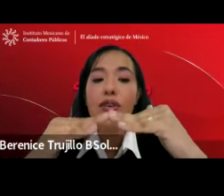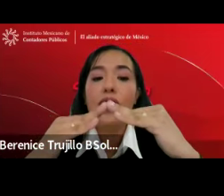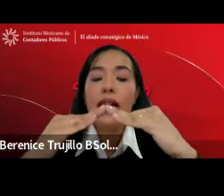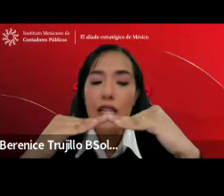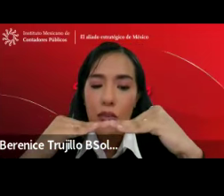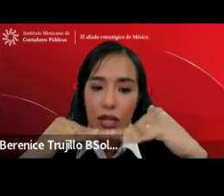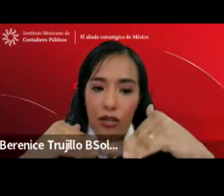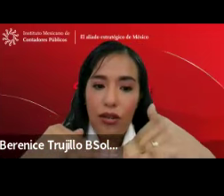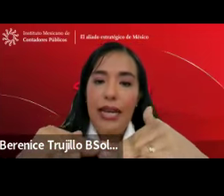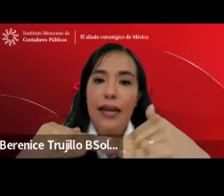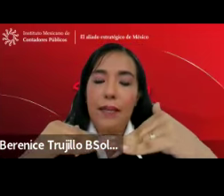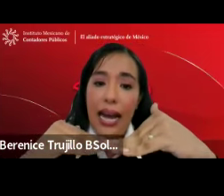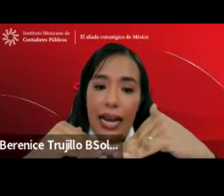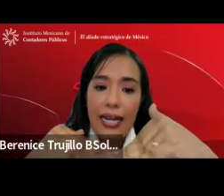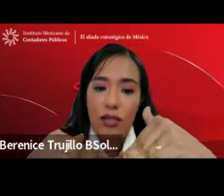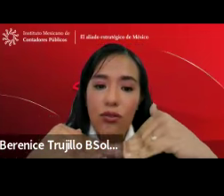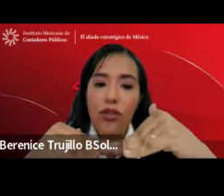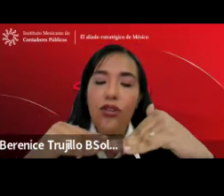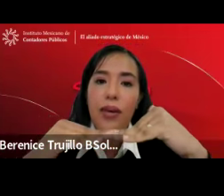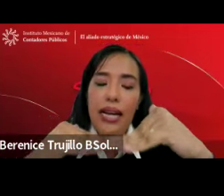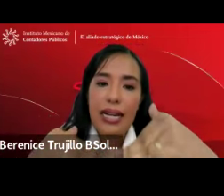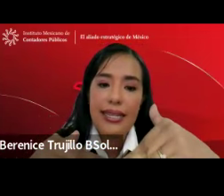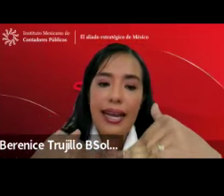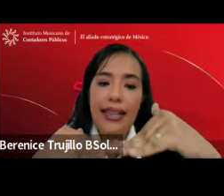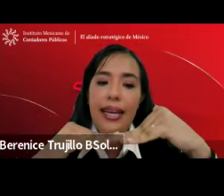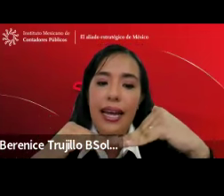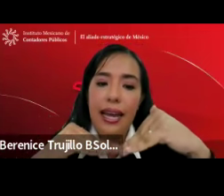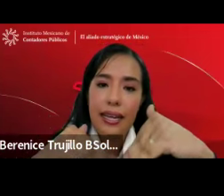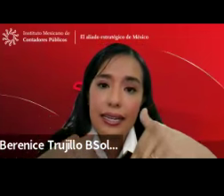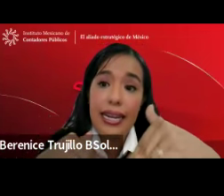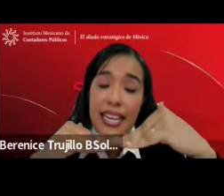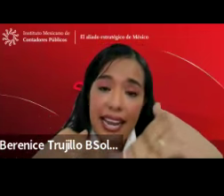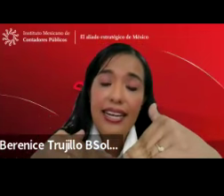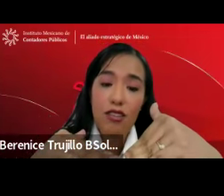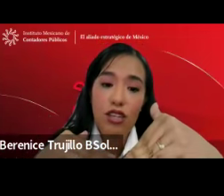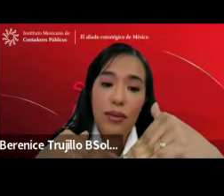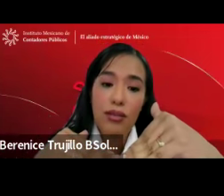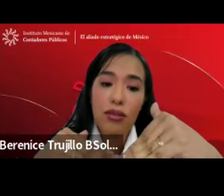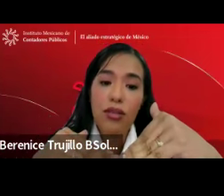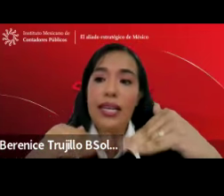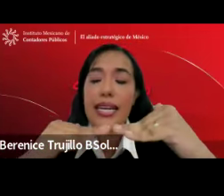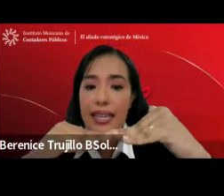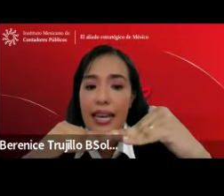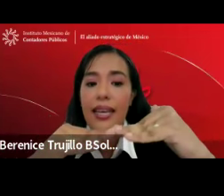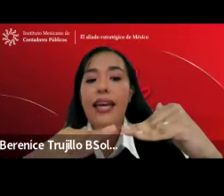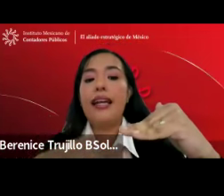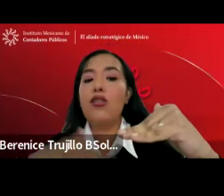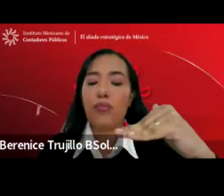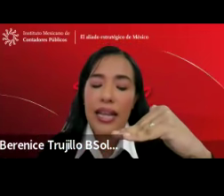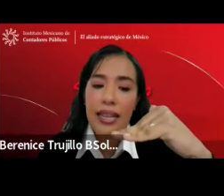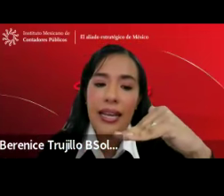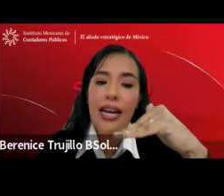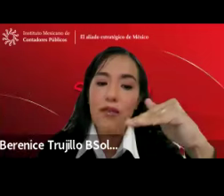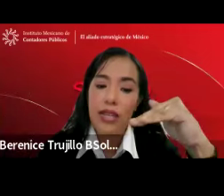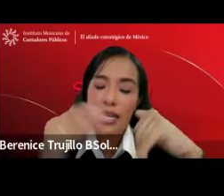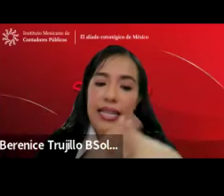hacer todo, es por eso que baja la instrucción para que el SAT le lleguen esos avisos y el SAT